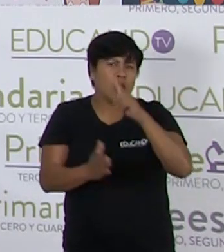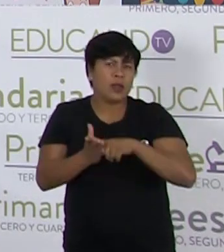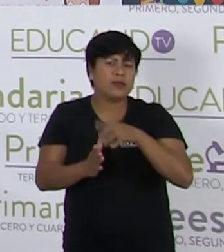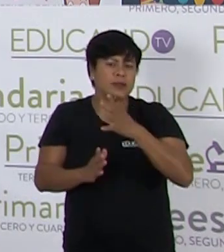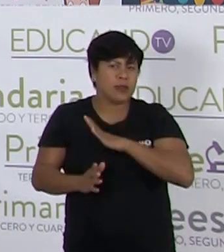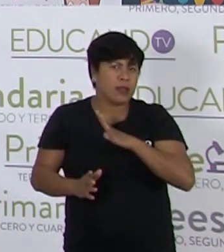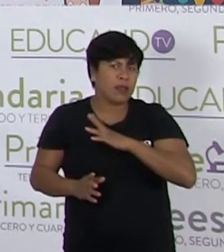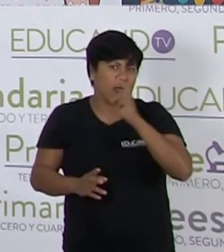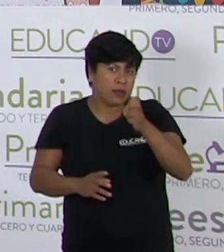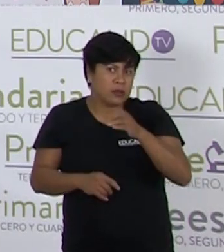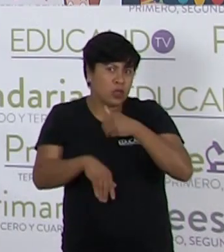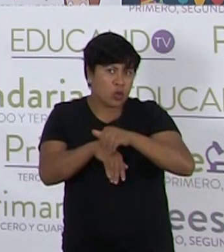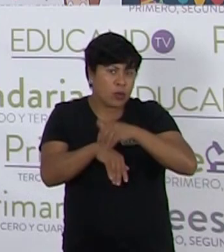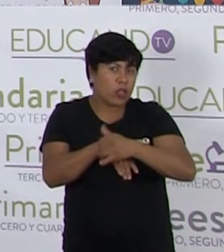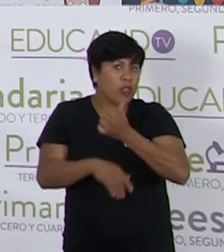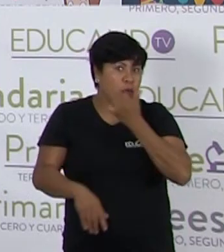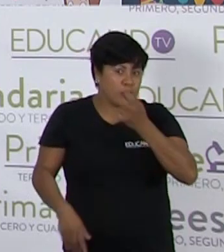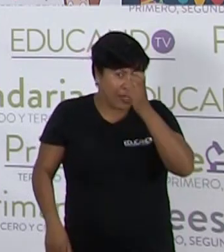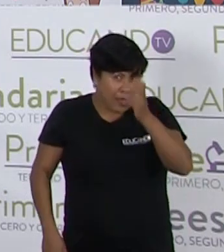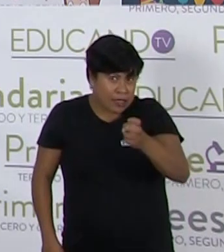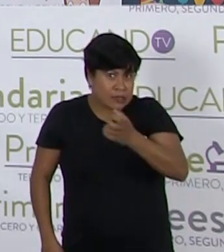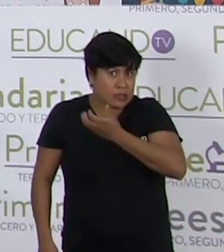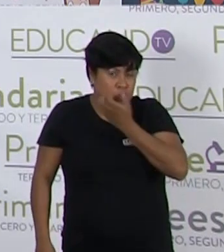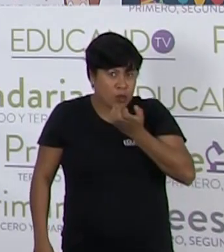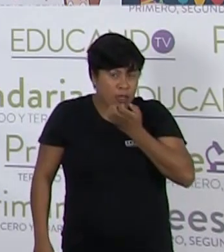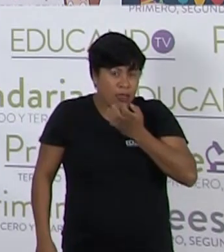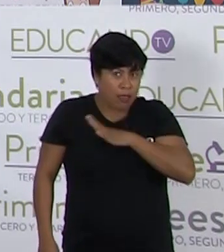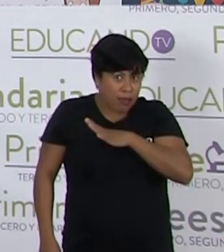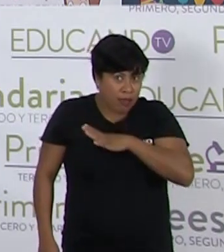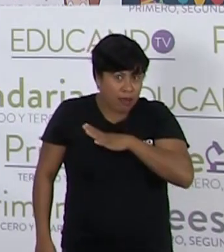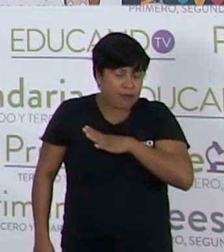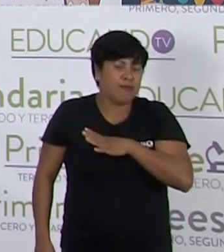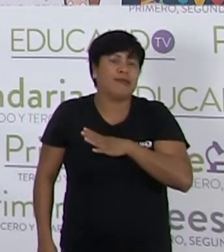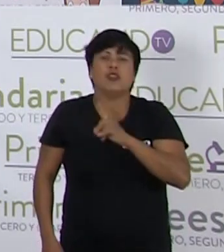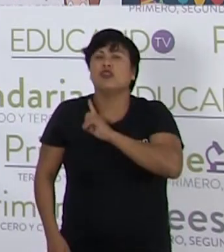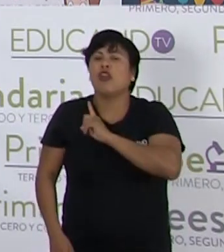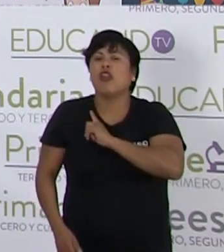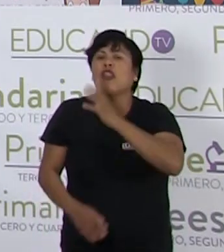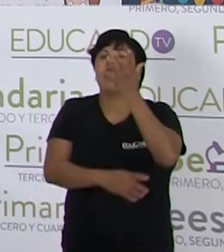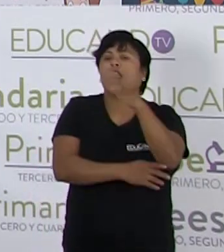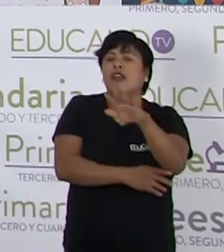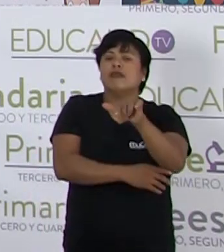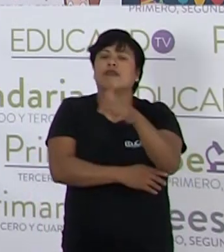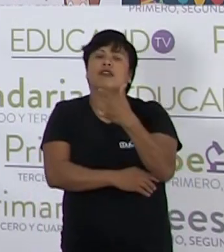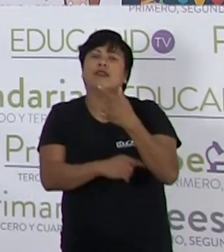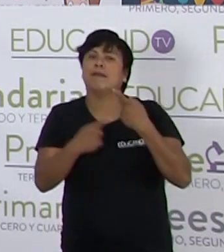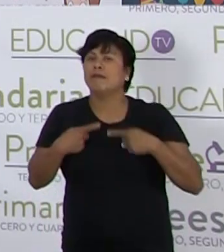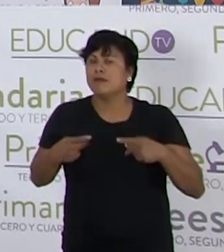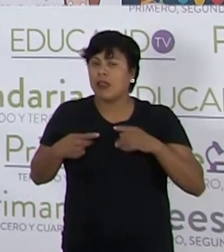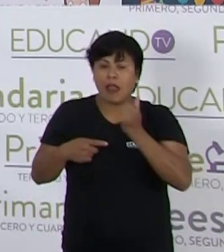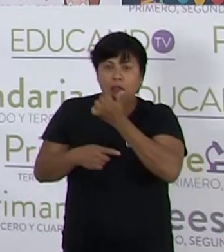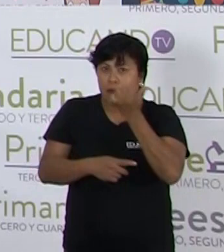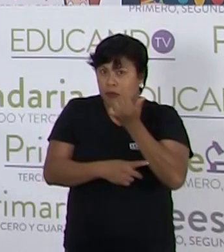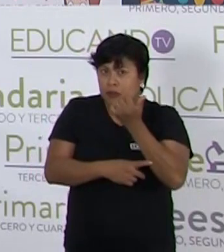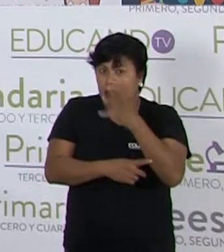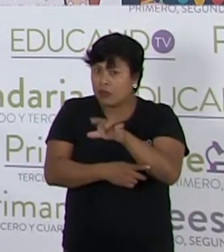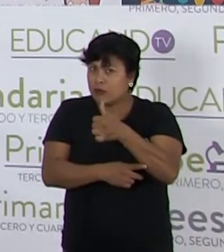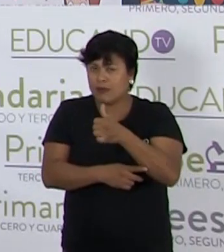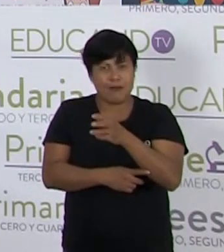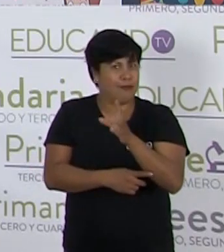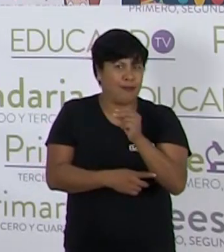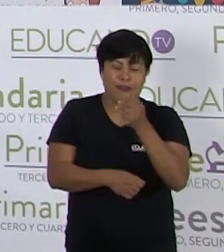tenga ese número de alumnos una escuela que pueda tener nada más 10, 12, 11? No,